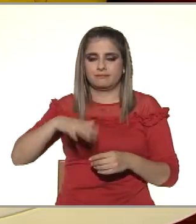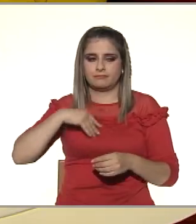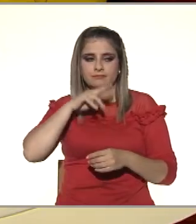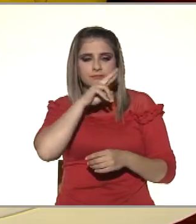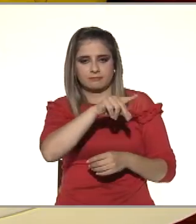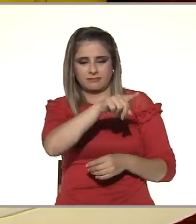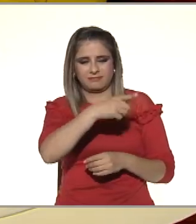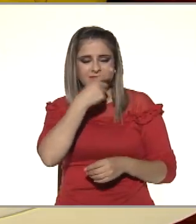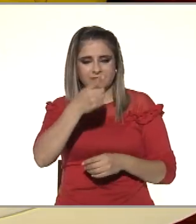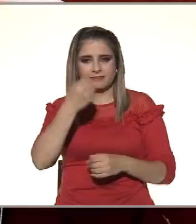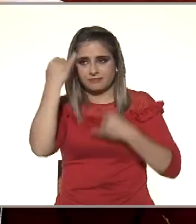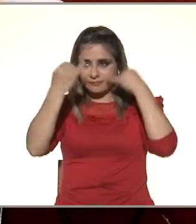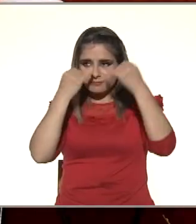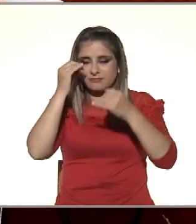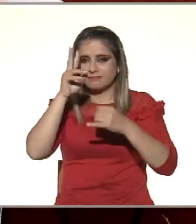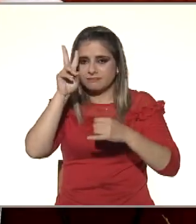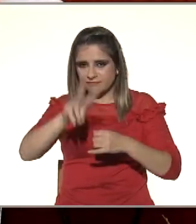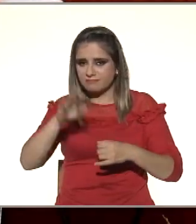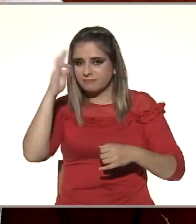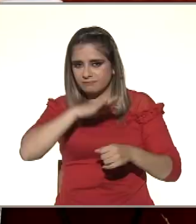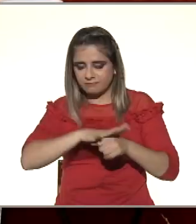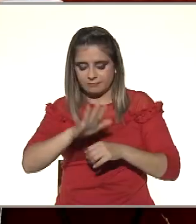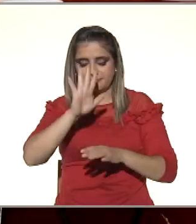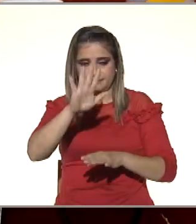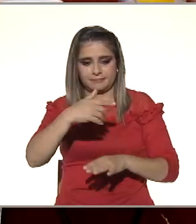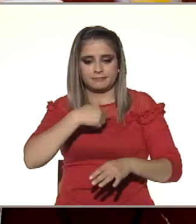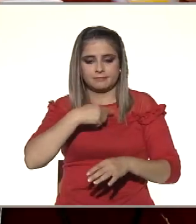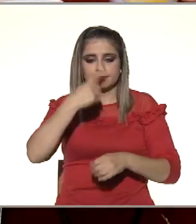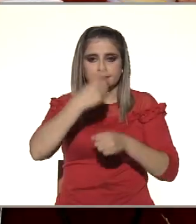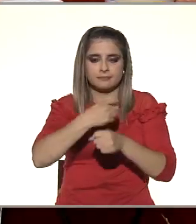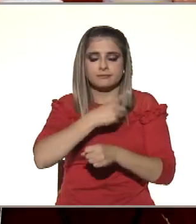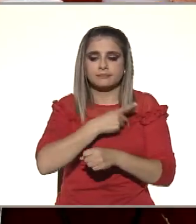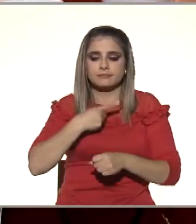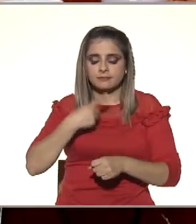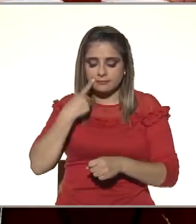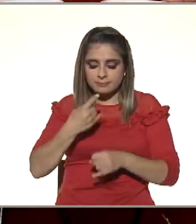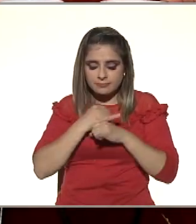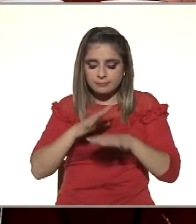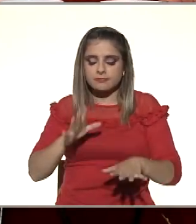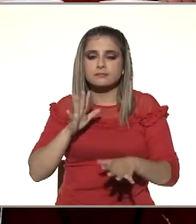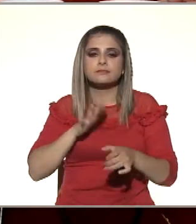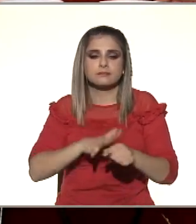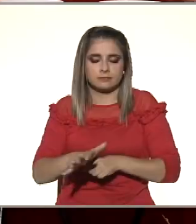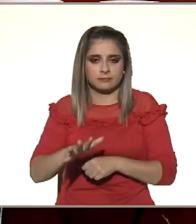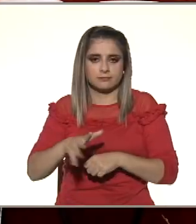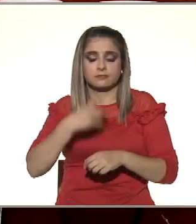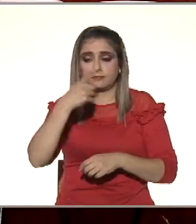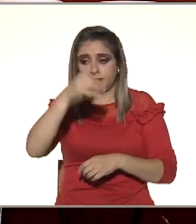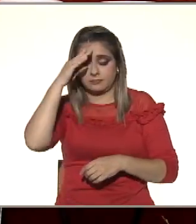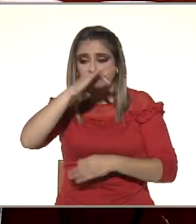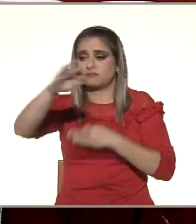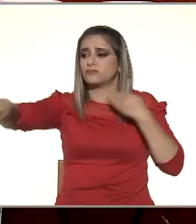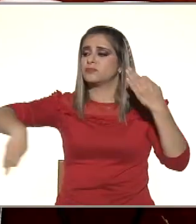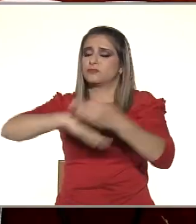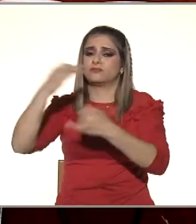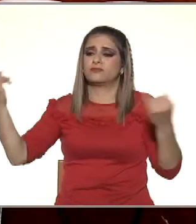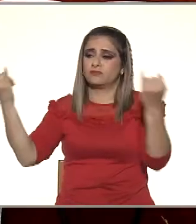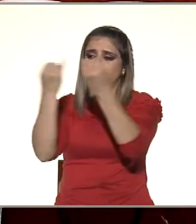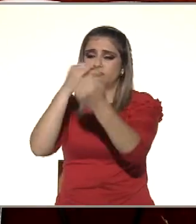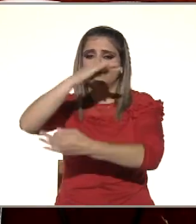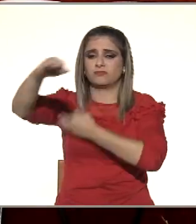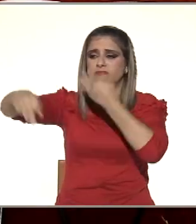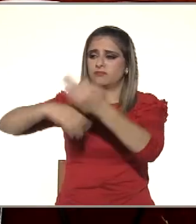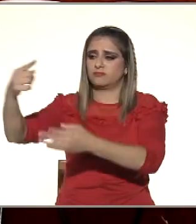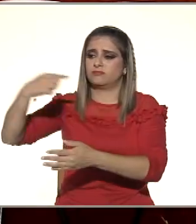mito o realidad, podríamos preguntarnos qué información tienes, porque a veces no es nada más de todos son iguales, todos me van a ser